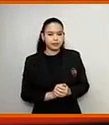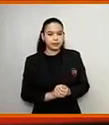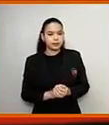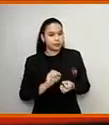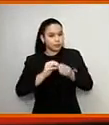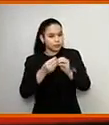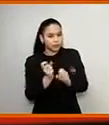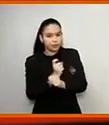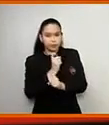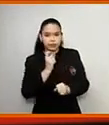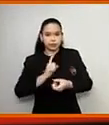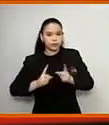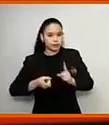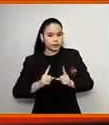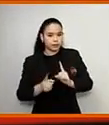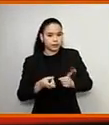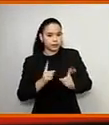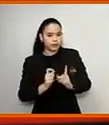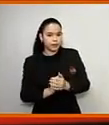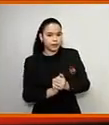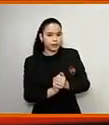El número afortunado es el